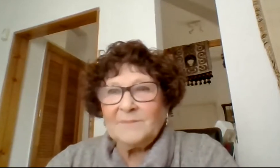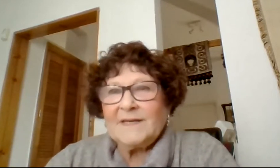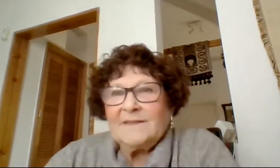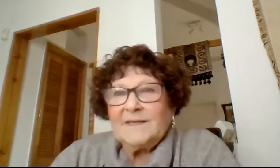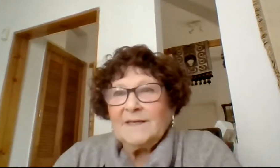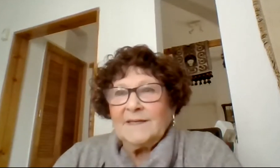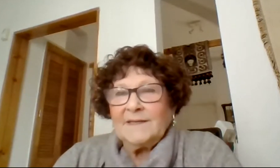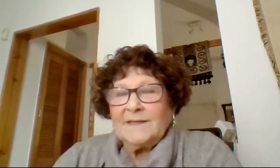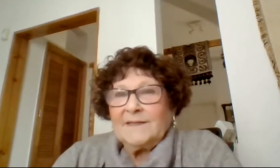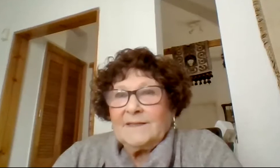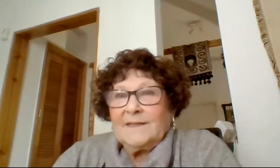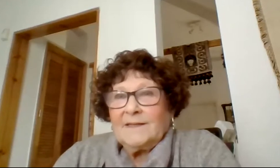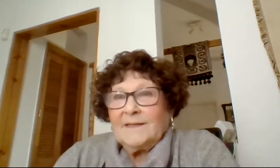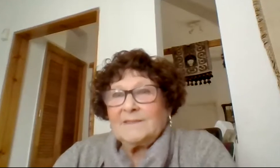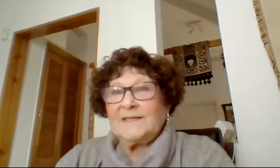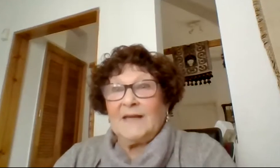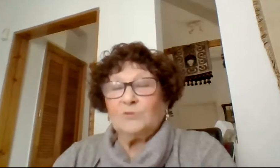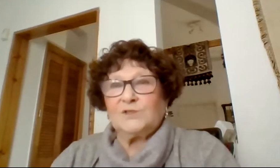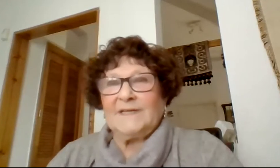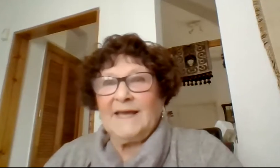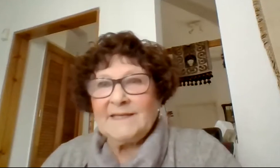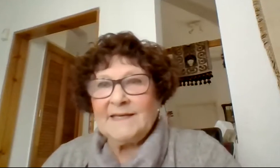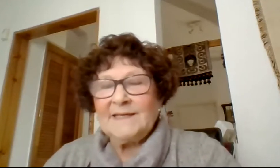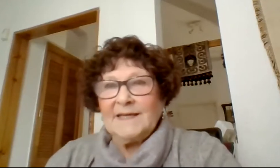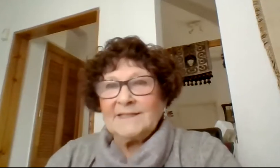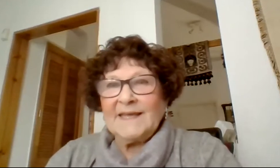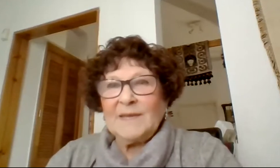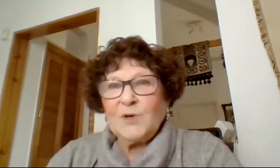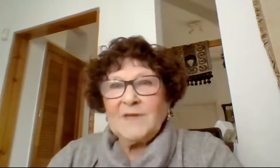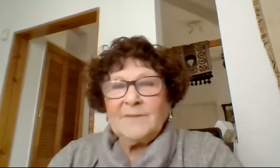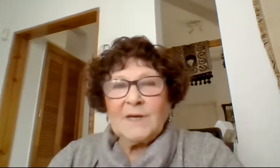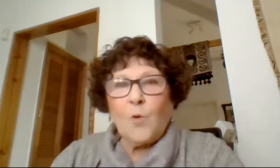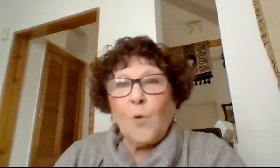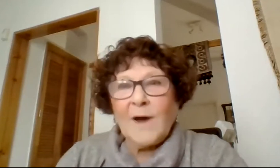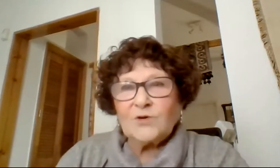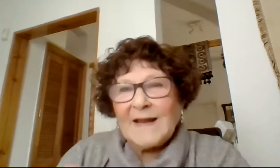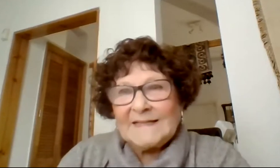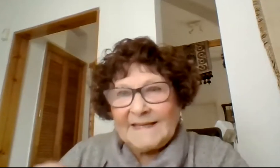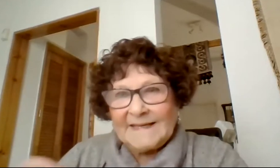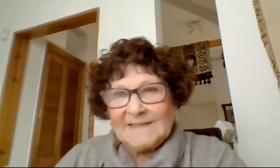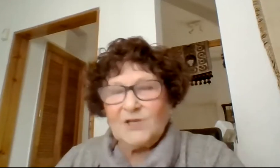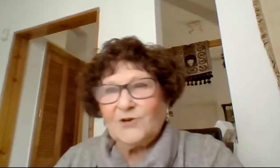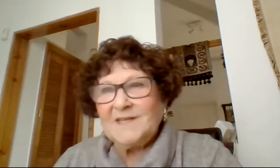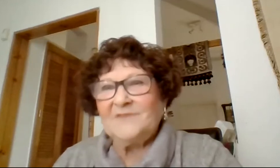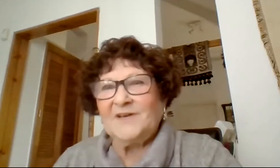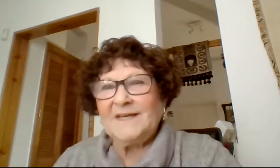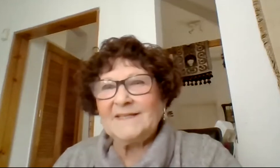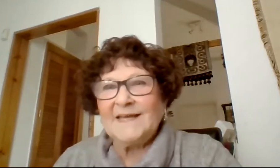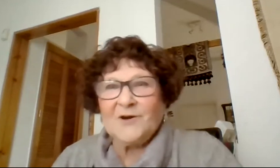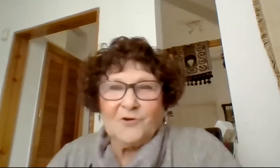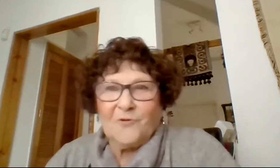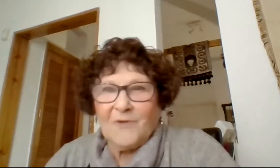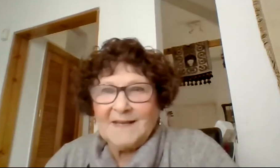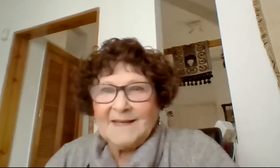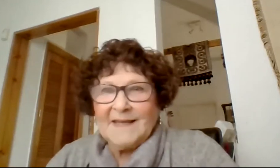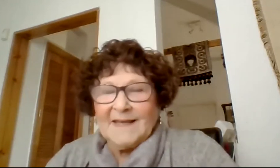estudiar me quedé es decir, alucinada de que puede haber 4 alteraciones diferentes,